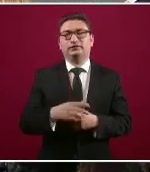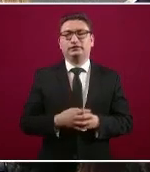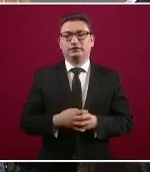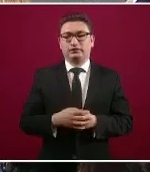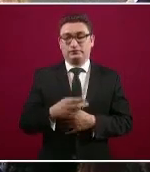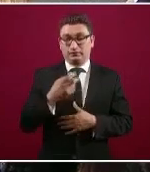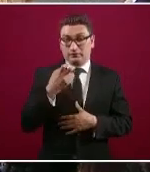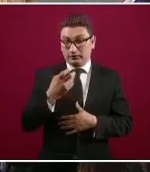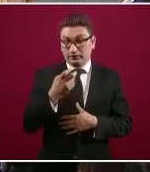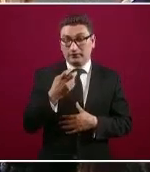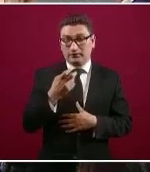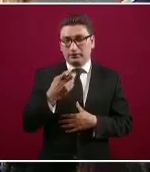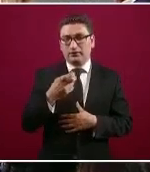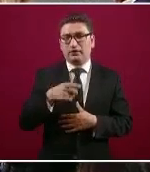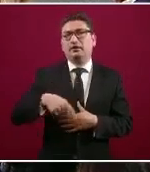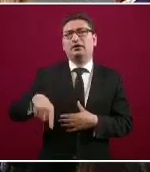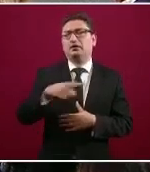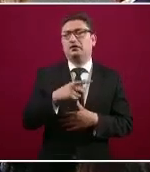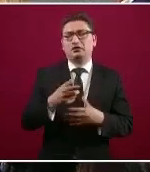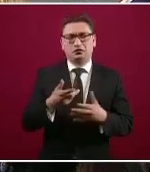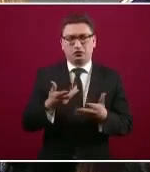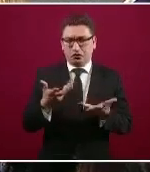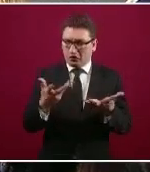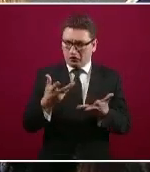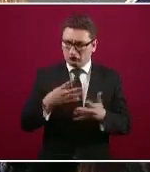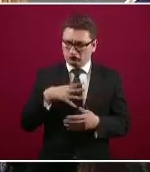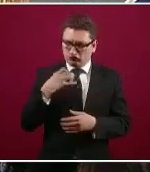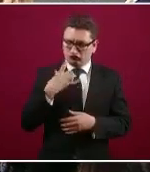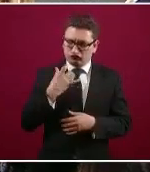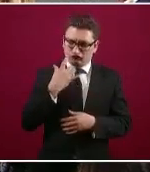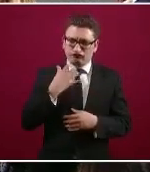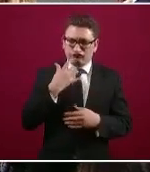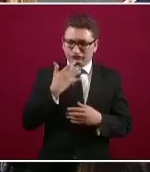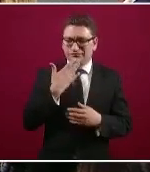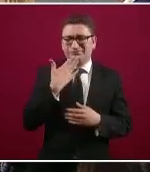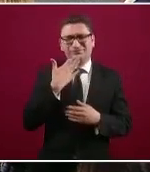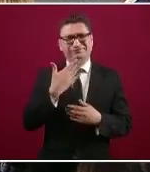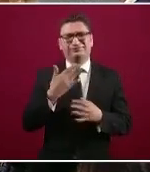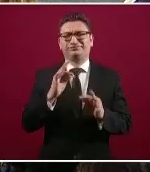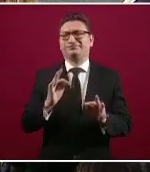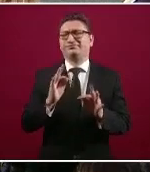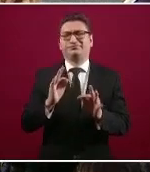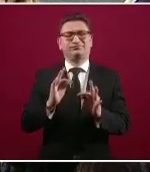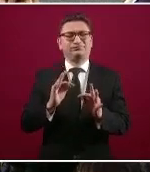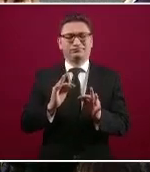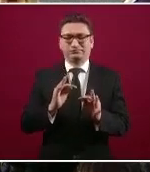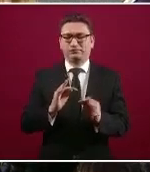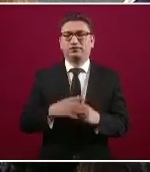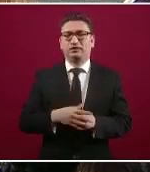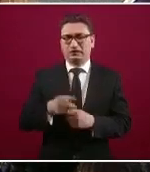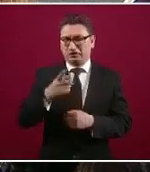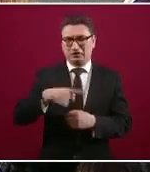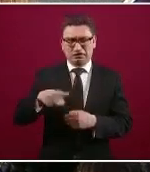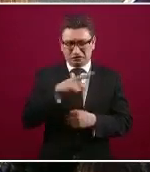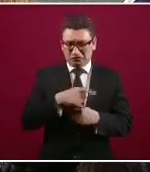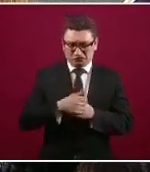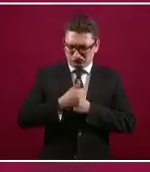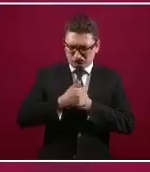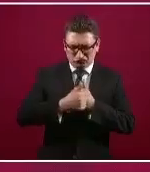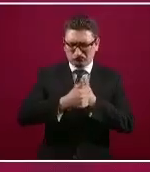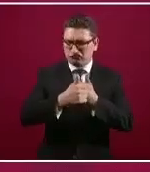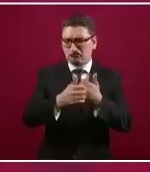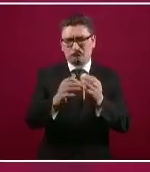Entonces están haciendo una muy buena labor, han tenido un buen